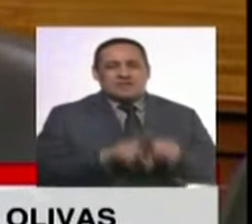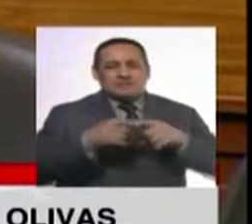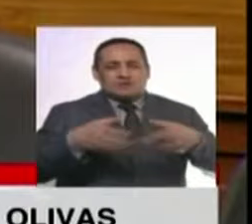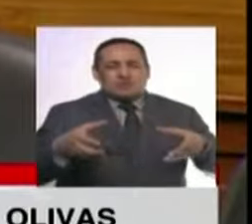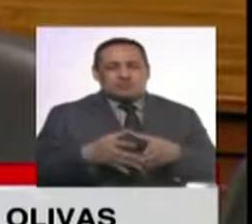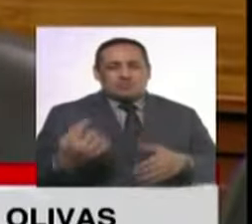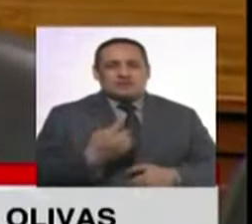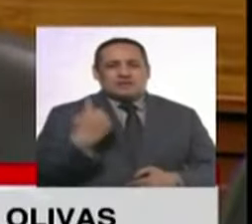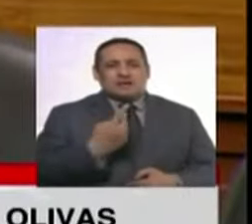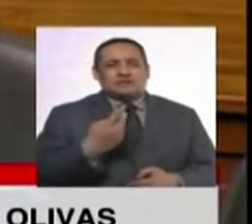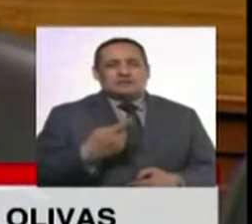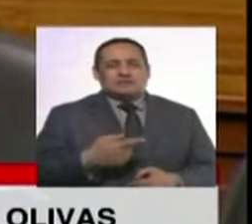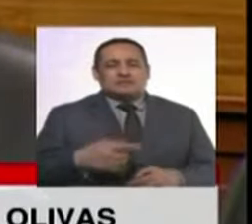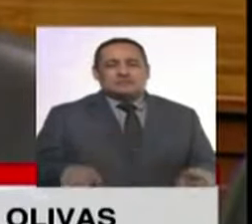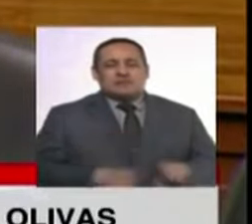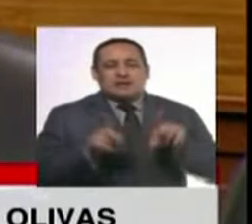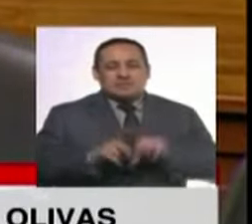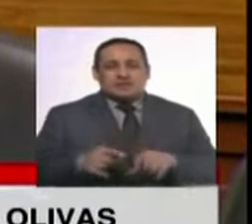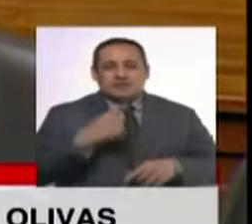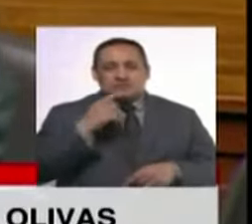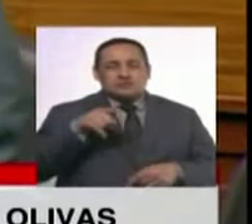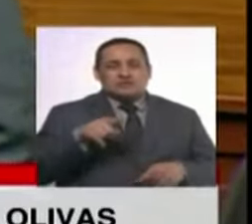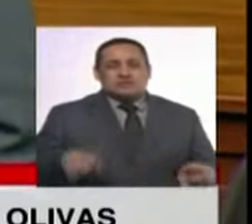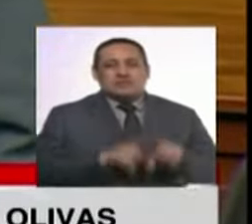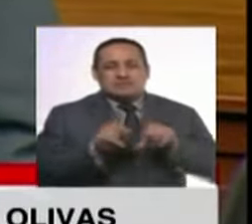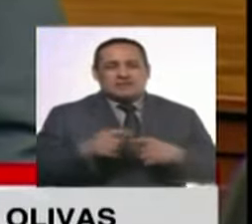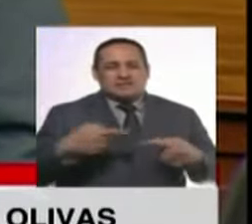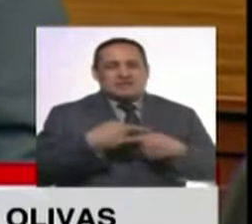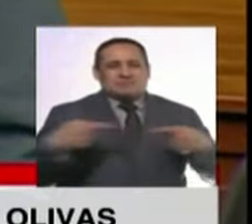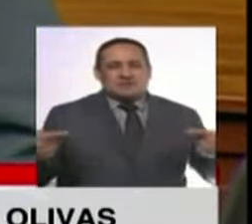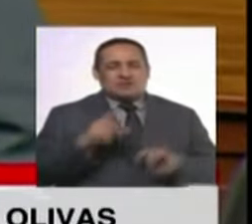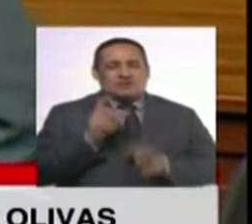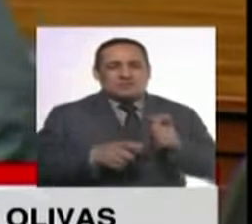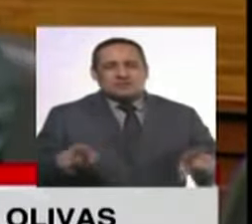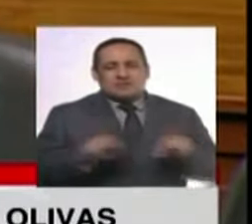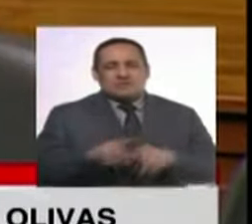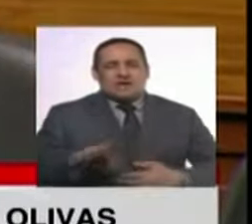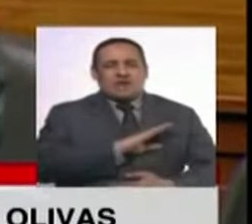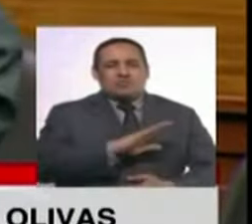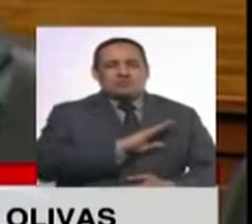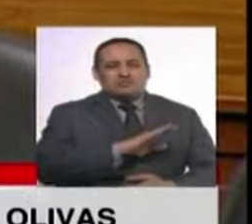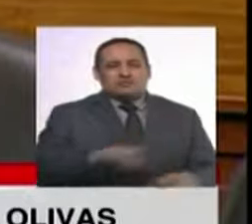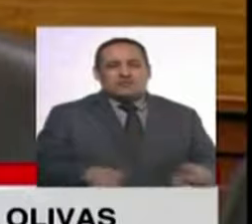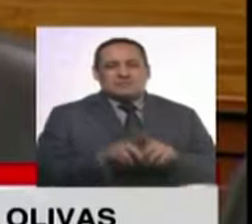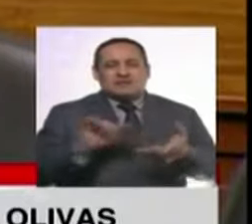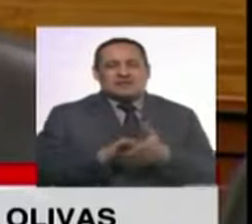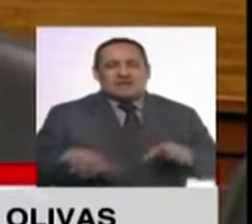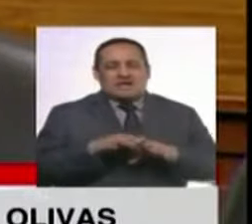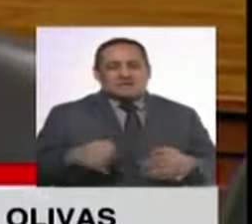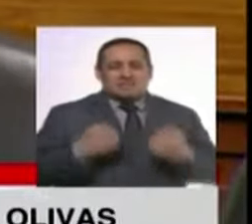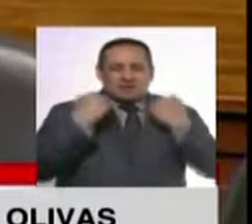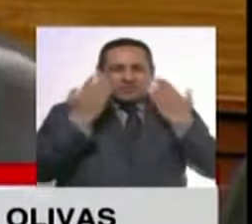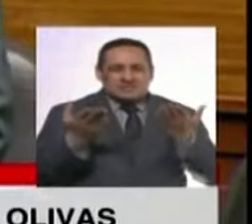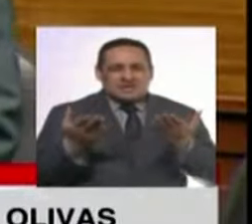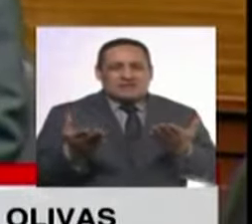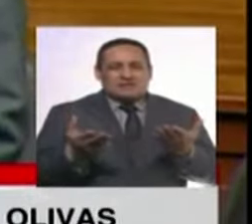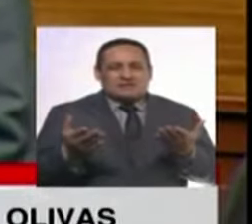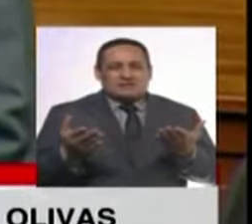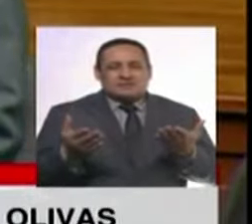institucionalidad Eso sí es enemigo del pueblo está haciendo abuso que sinvergüencería